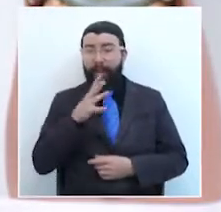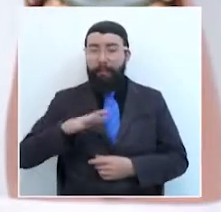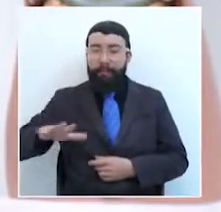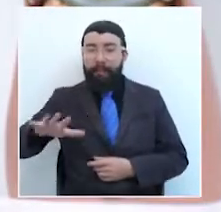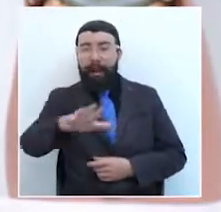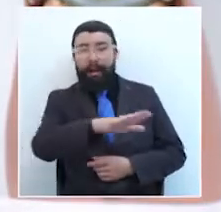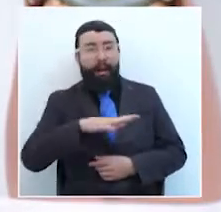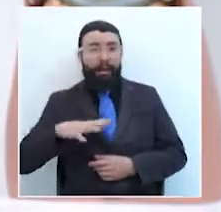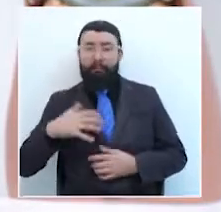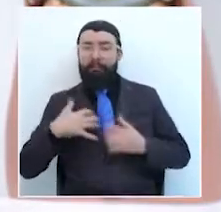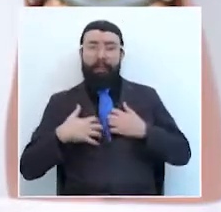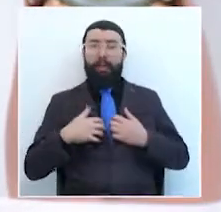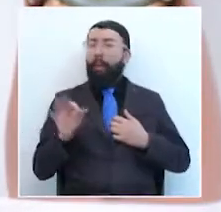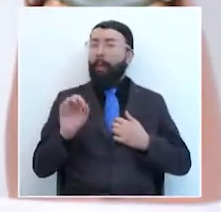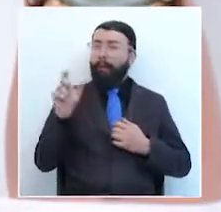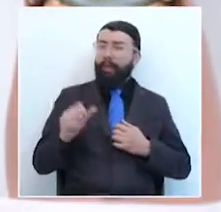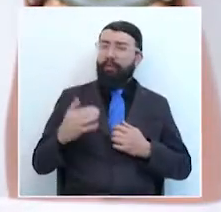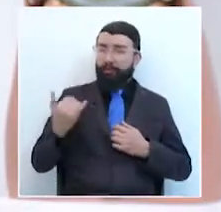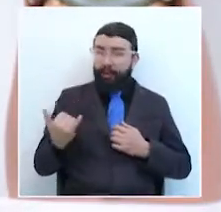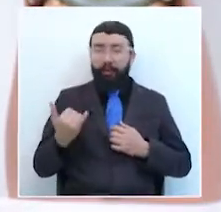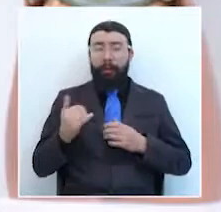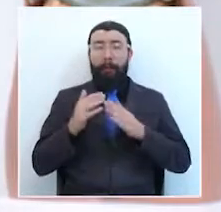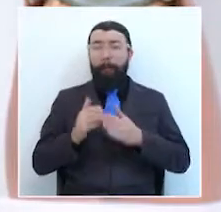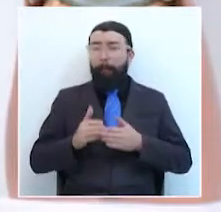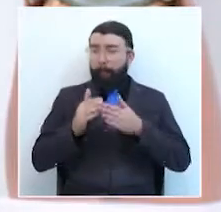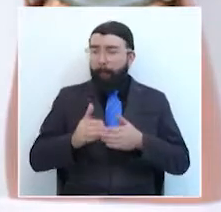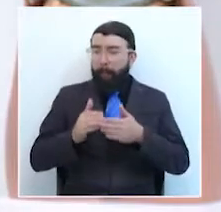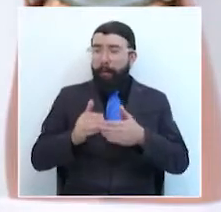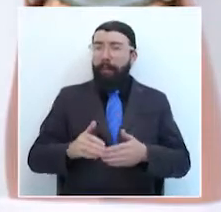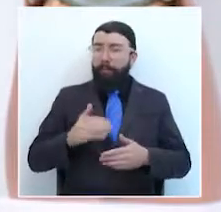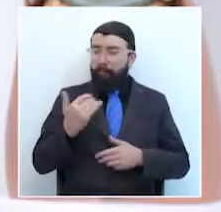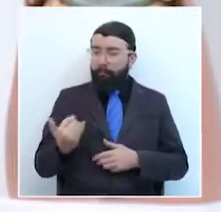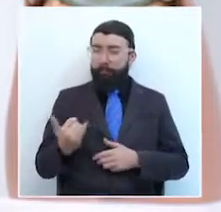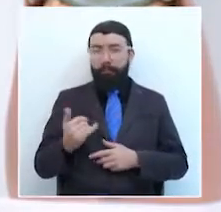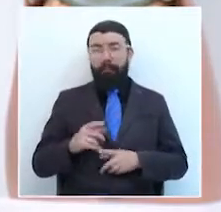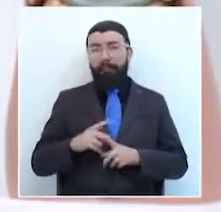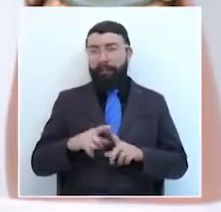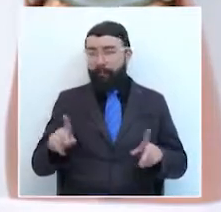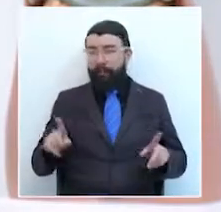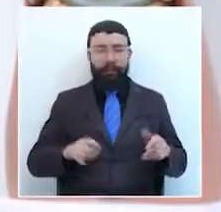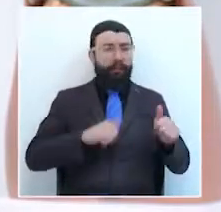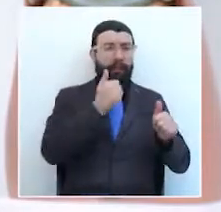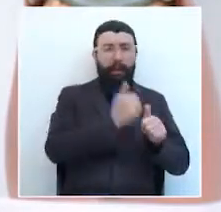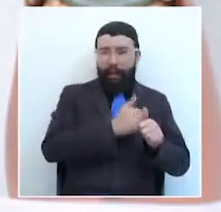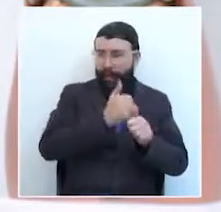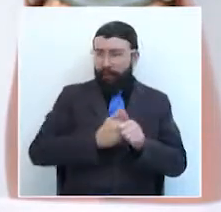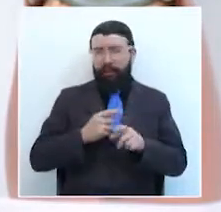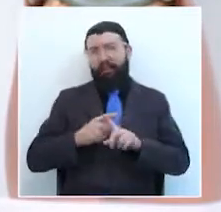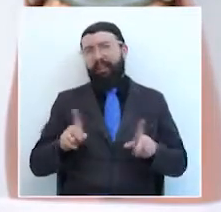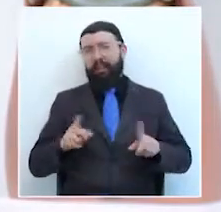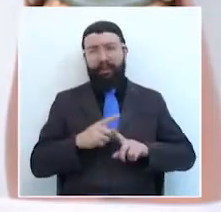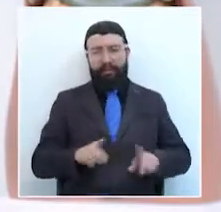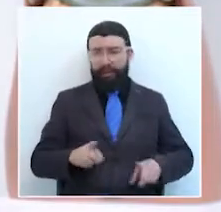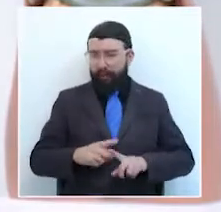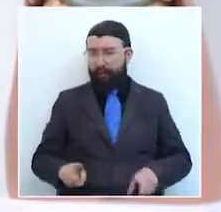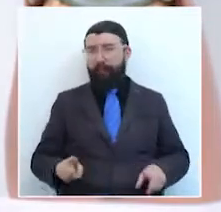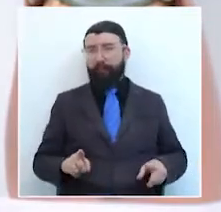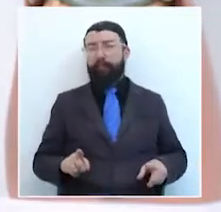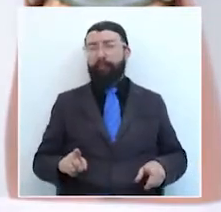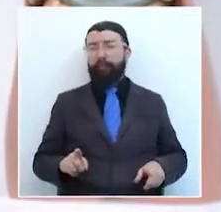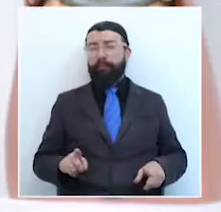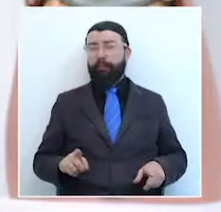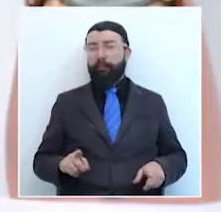iba en el barco bueno entonces las joyas son diferentes y cada persona pues tiene un desencadenante